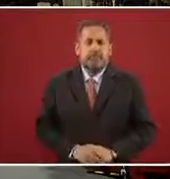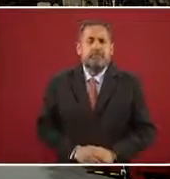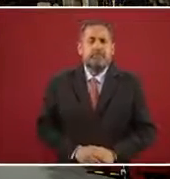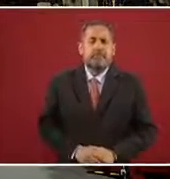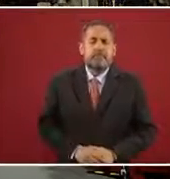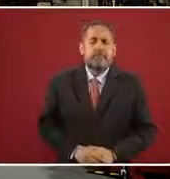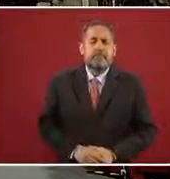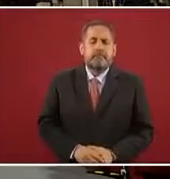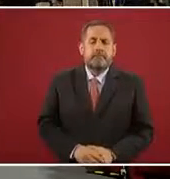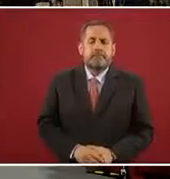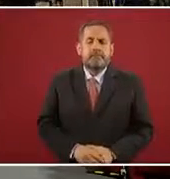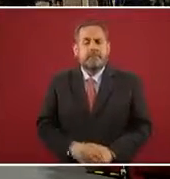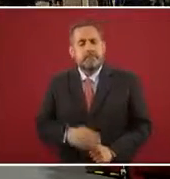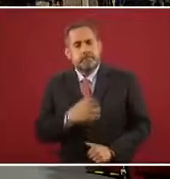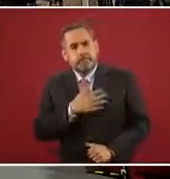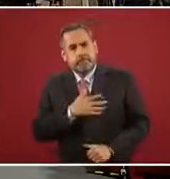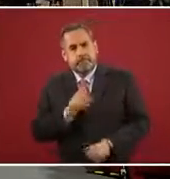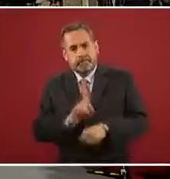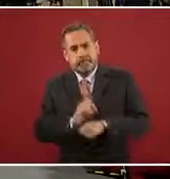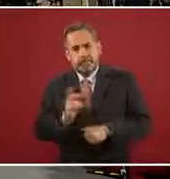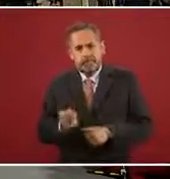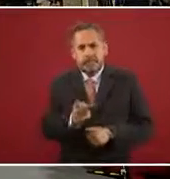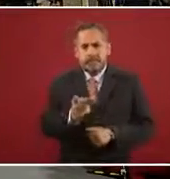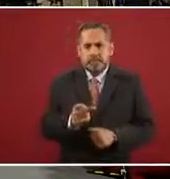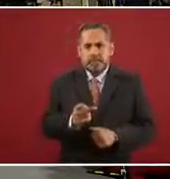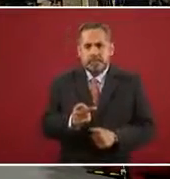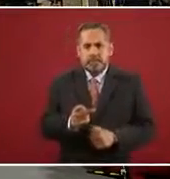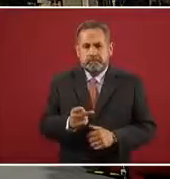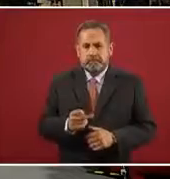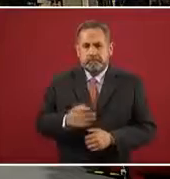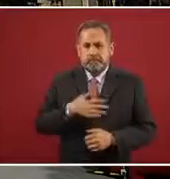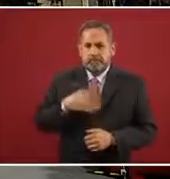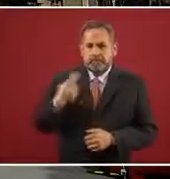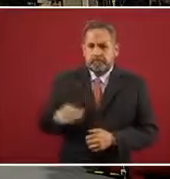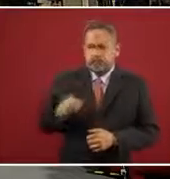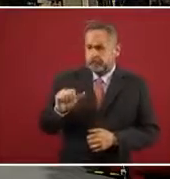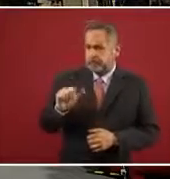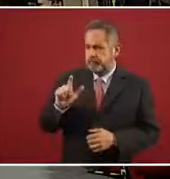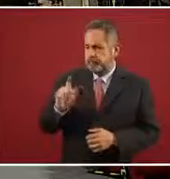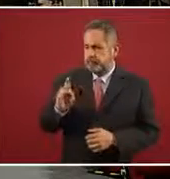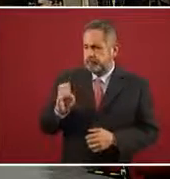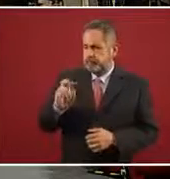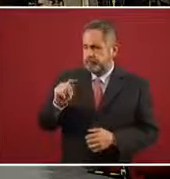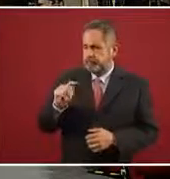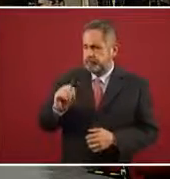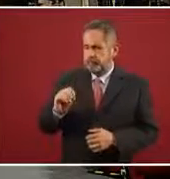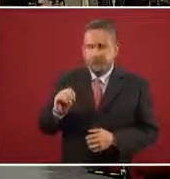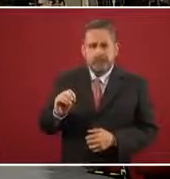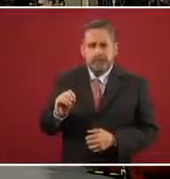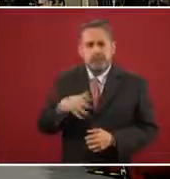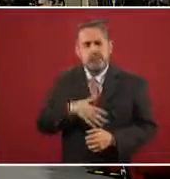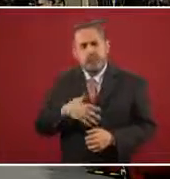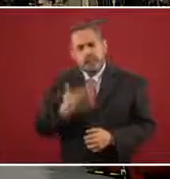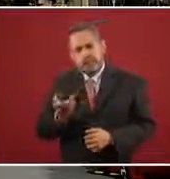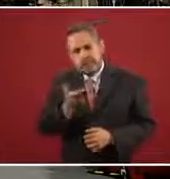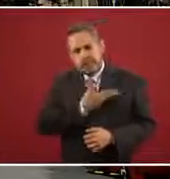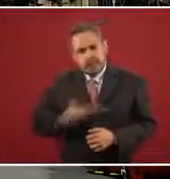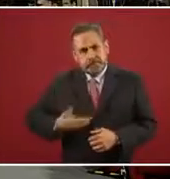Buenos días a todos. Presidente, Alberto Morales del periódico El Universal. Presidente,